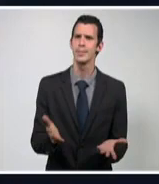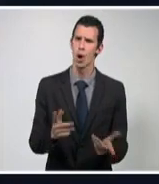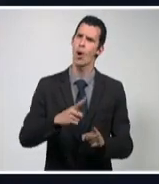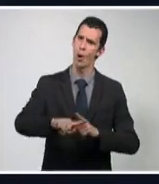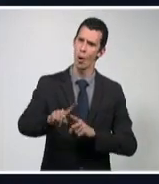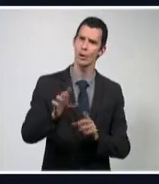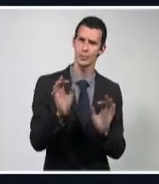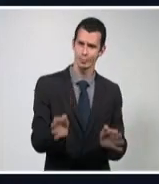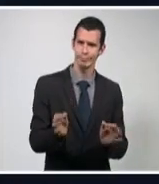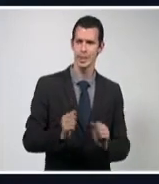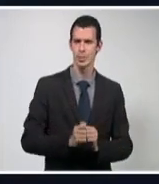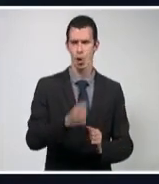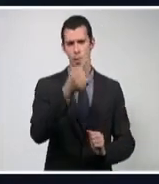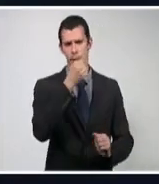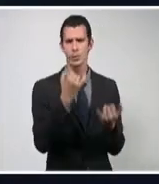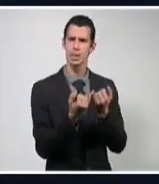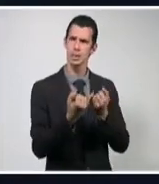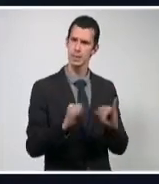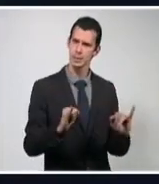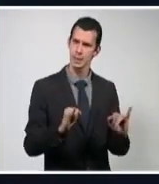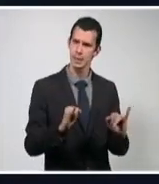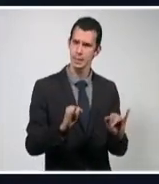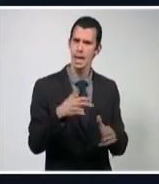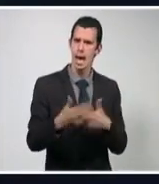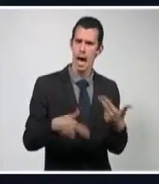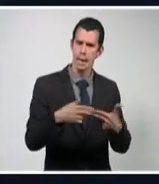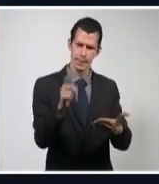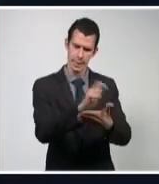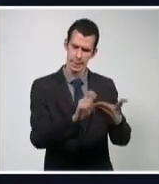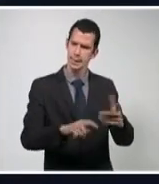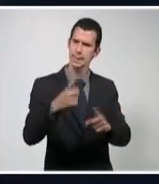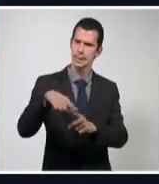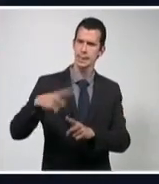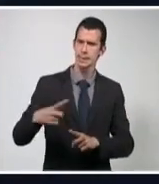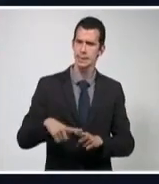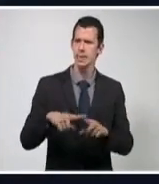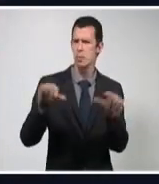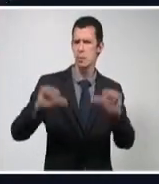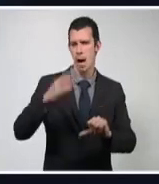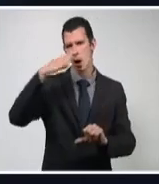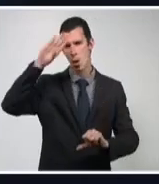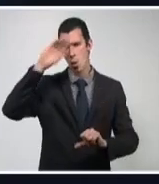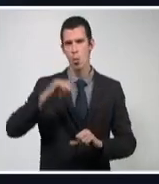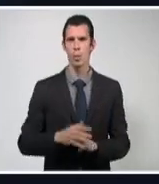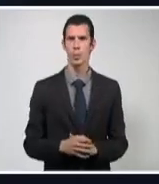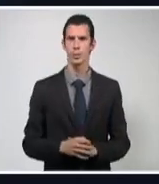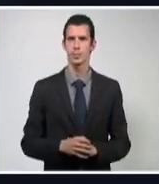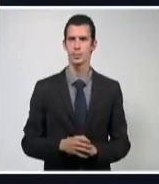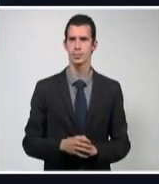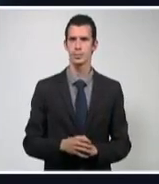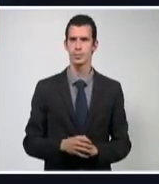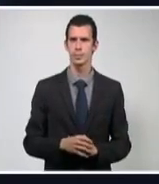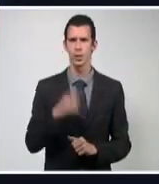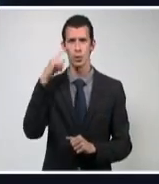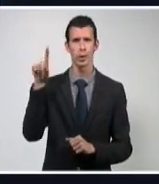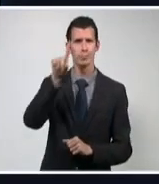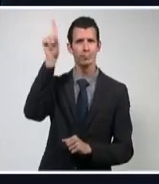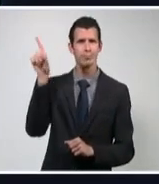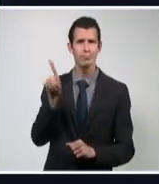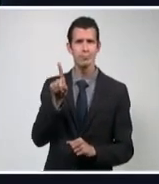estas plataformas, de todas, es la supuesta libertad, porque ellos, ellas, estas plataformas sí pueden expresar ideas, conceptos. Después